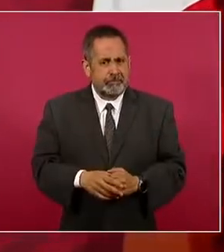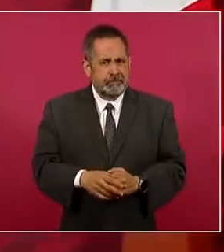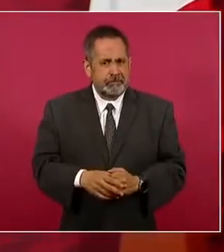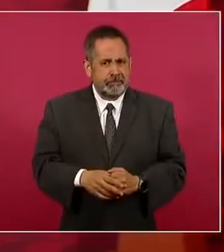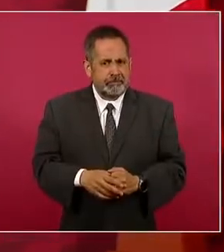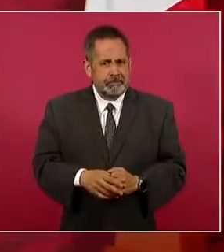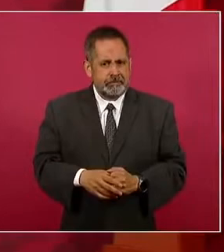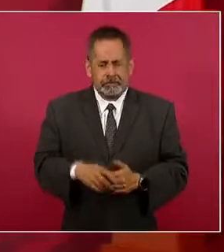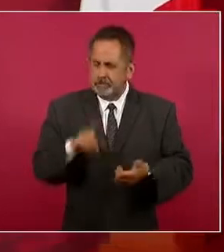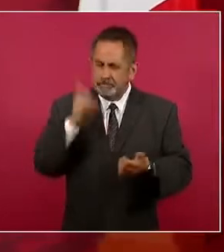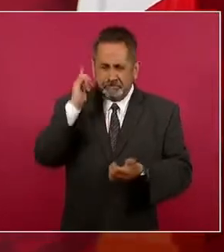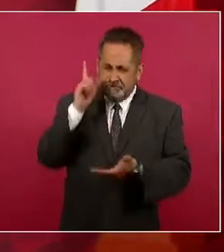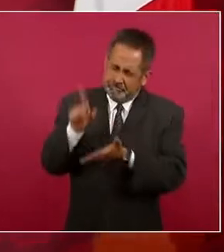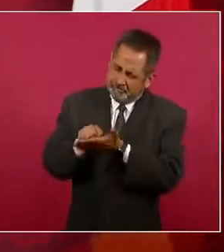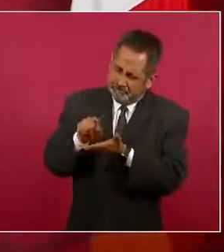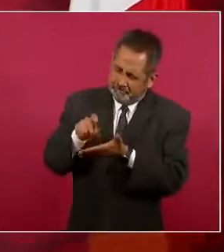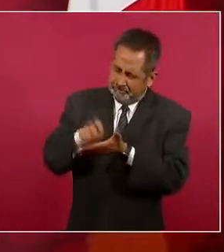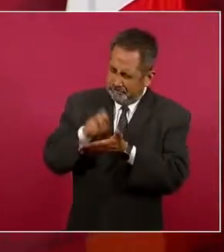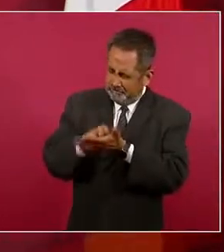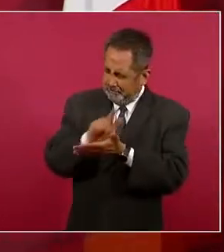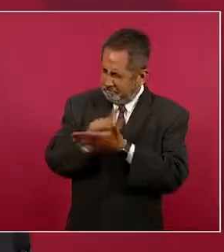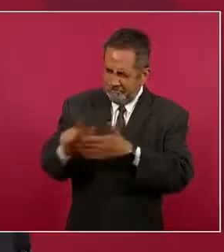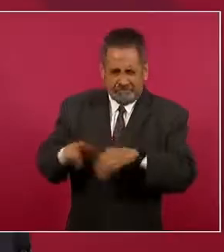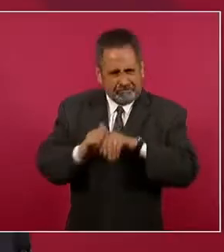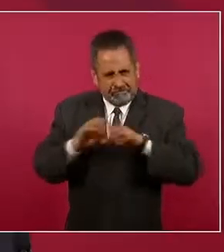Que lo limpien de